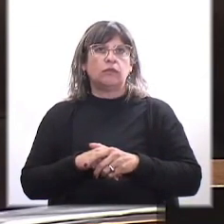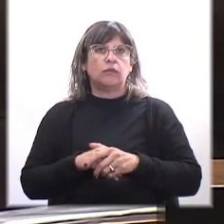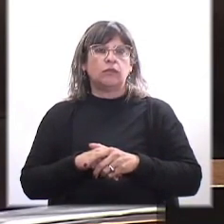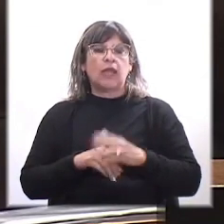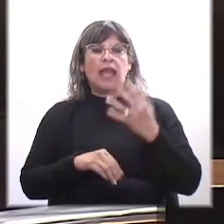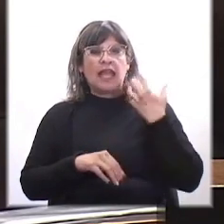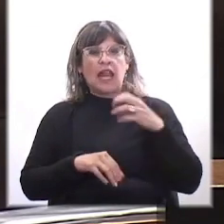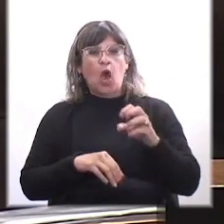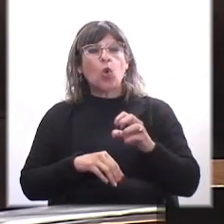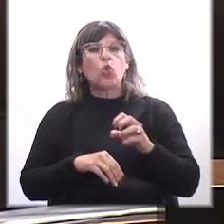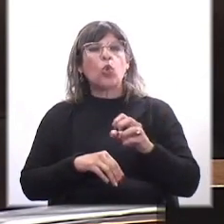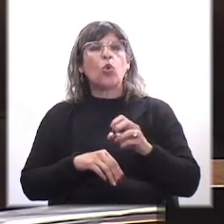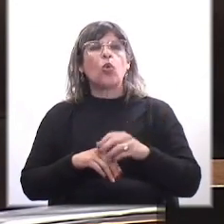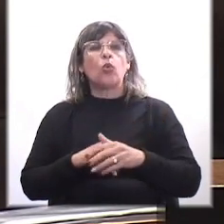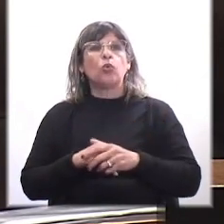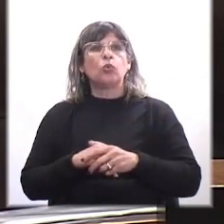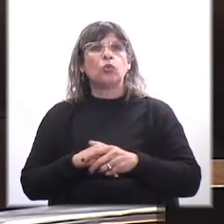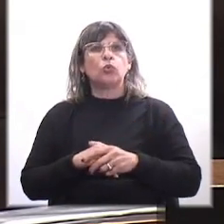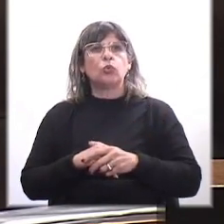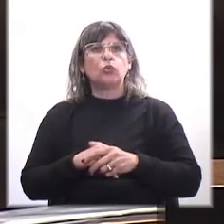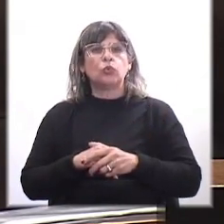En agosto